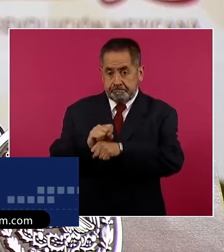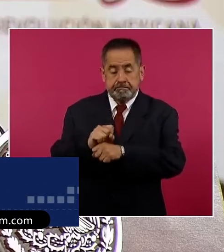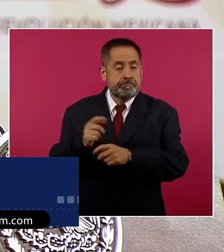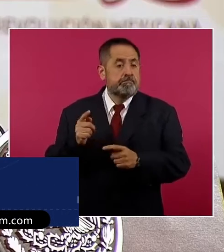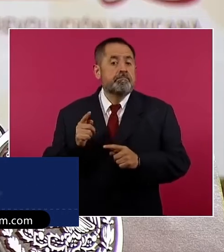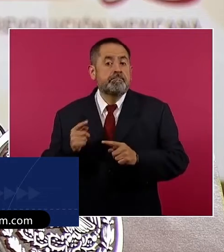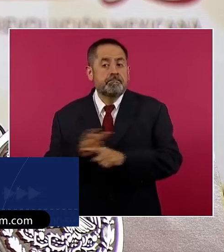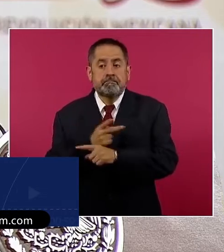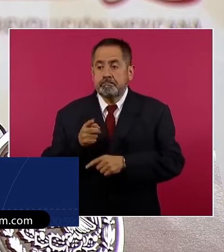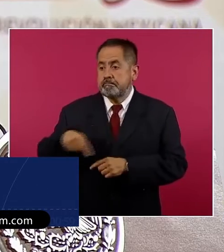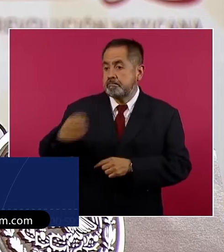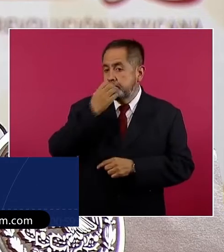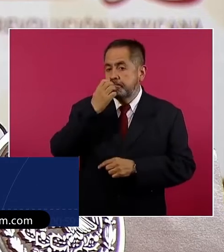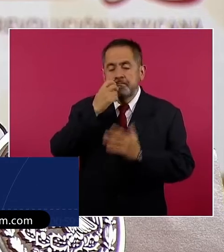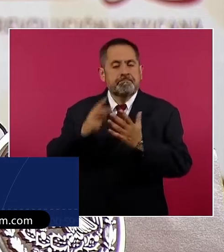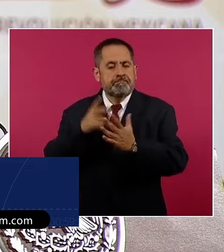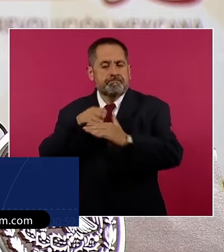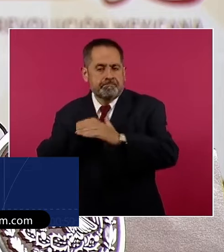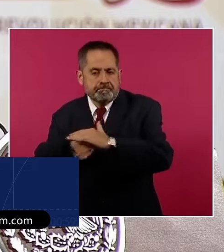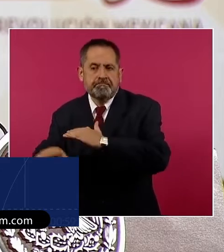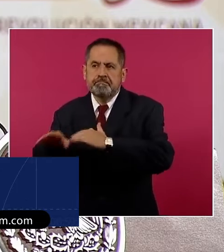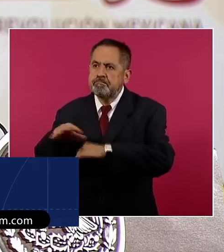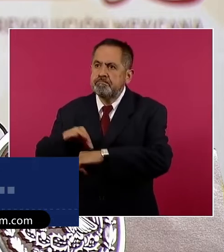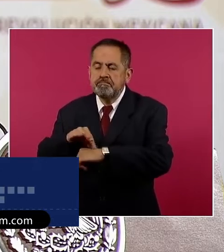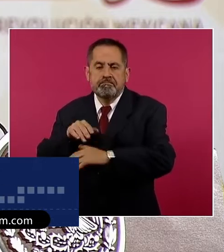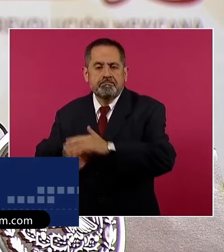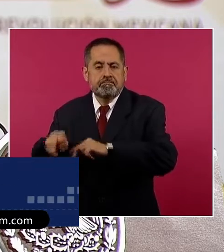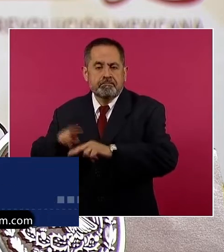Felicidades a las mamás, a los papás,